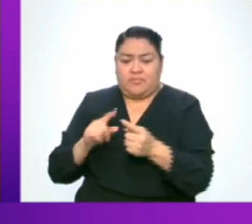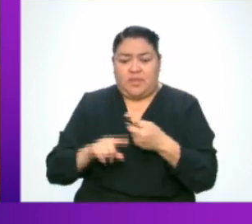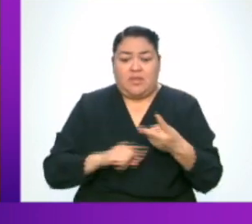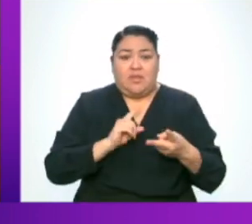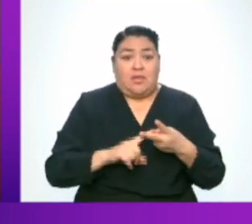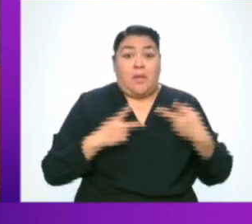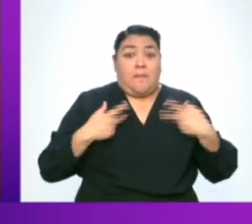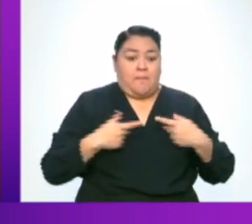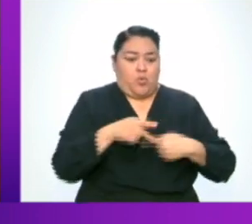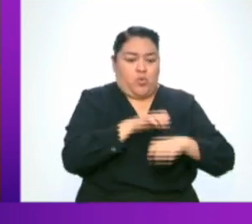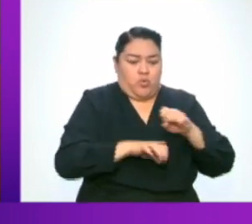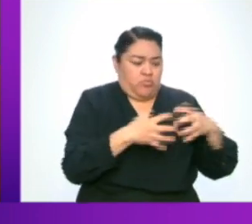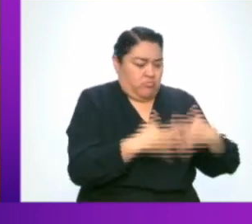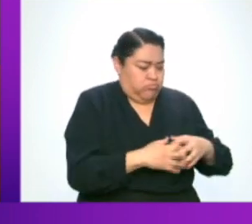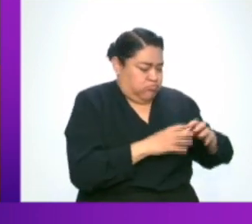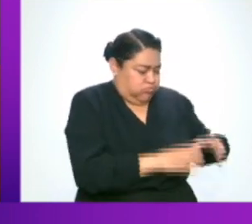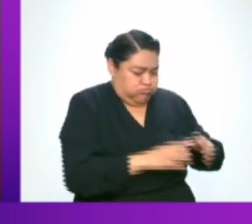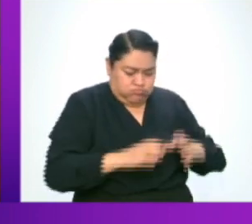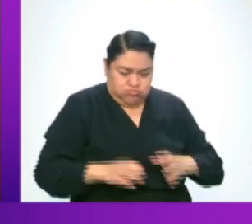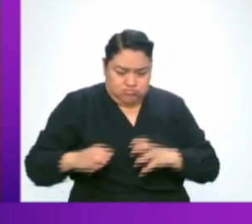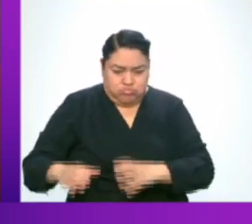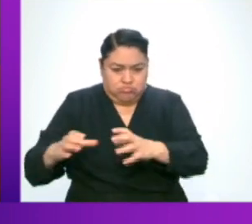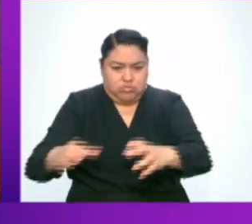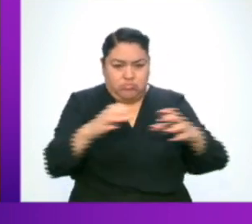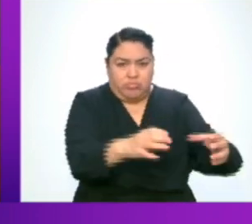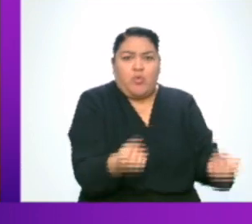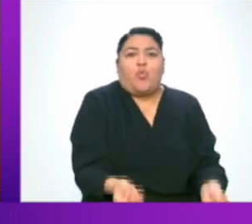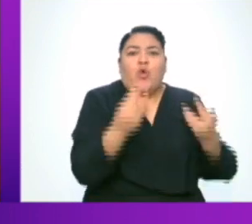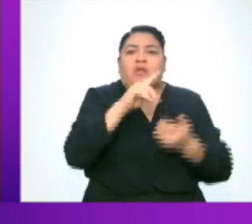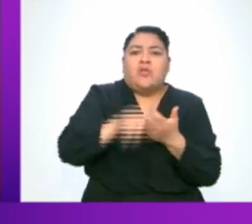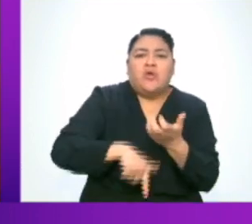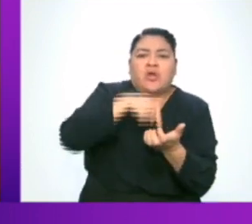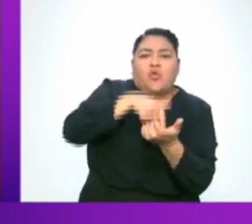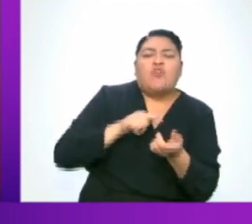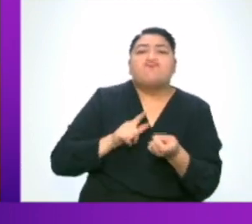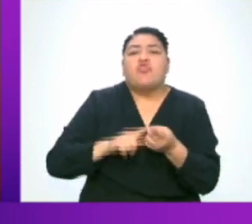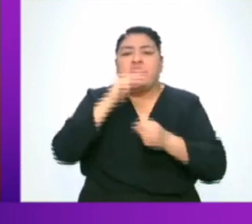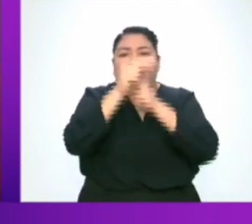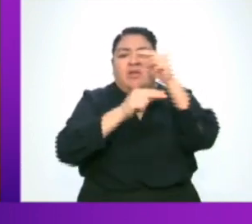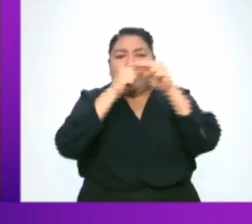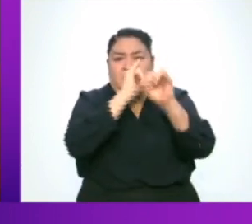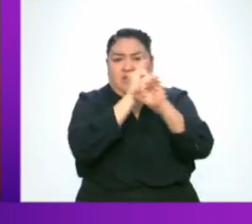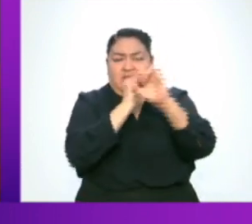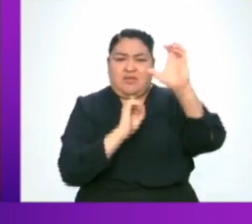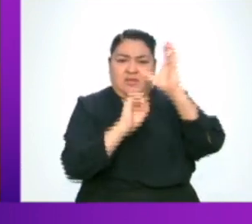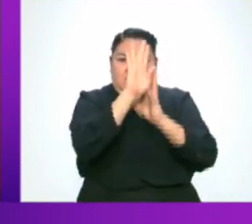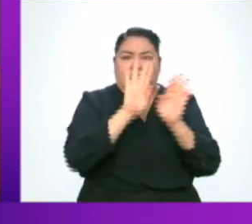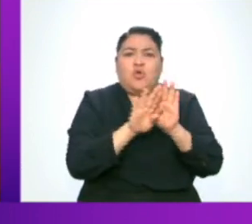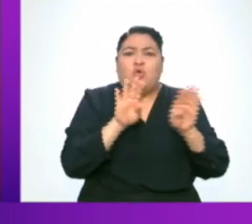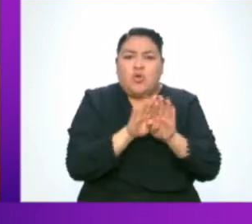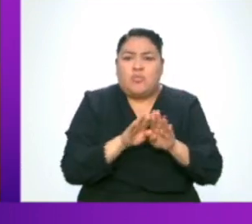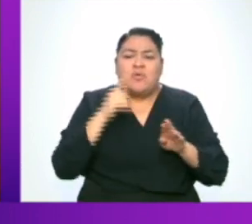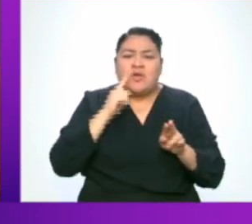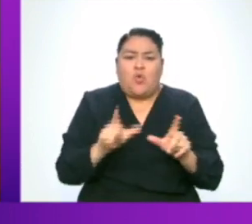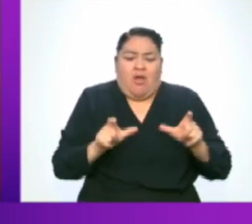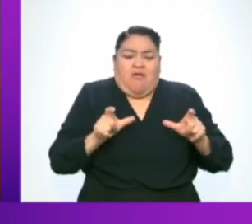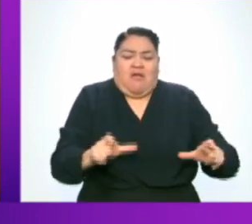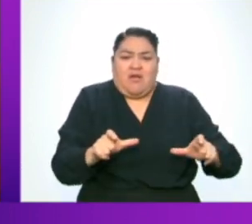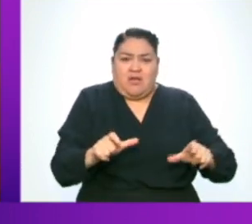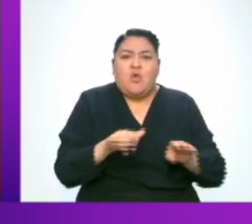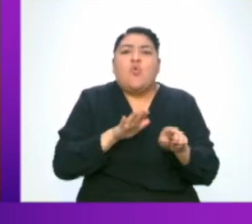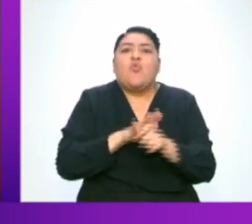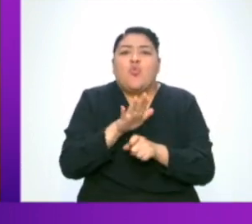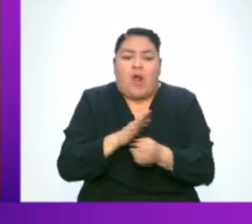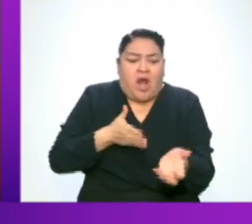servidores este se ocupan eh de manera física en la nube la seguridad perimetral con la que cuenta la plataforma y que